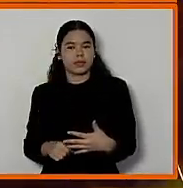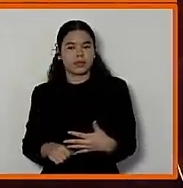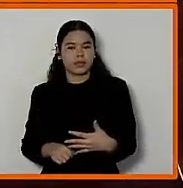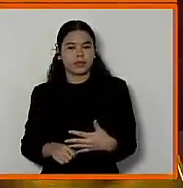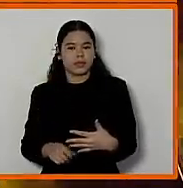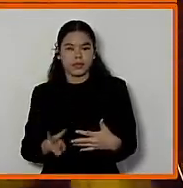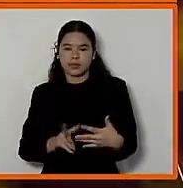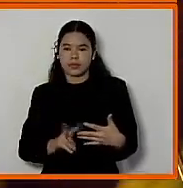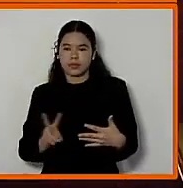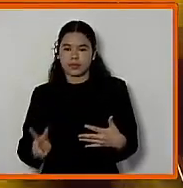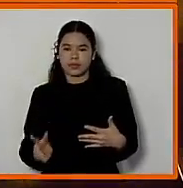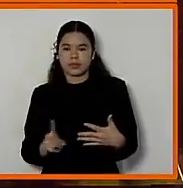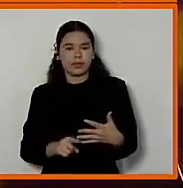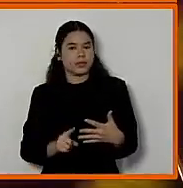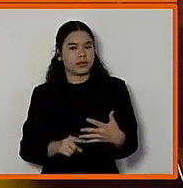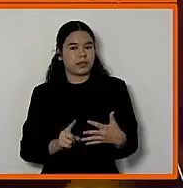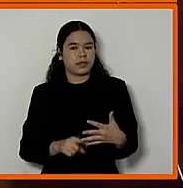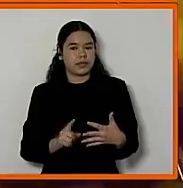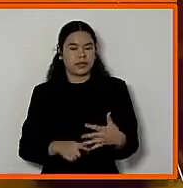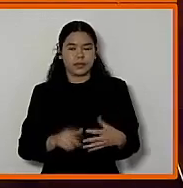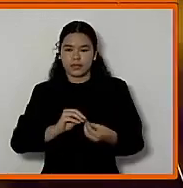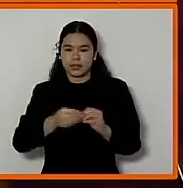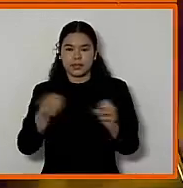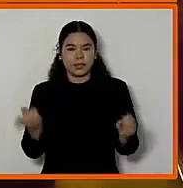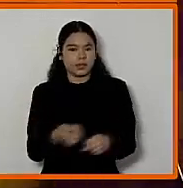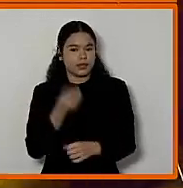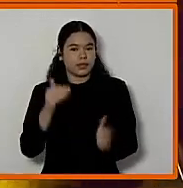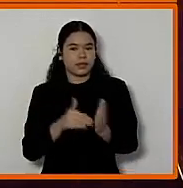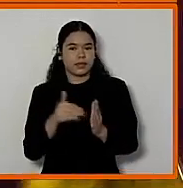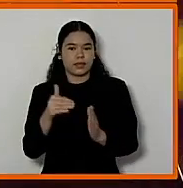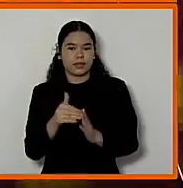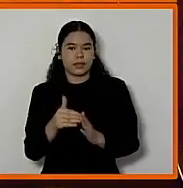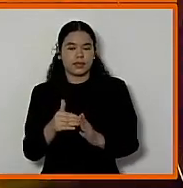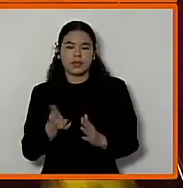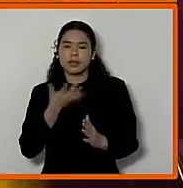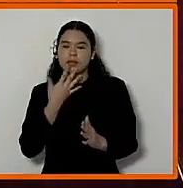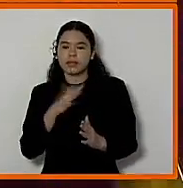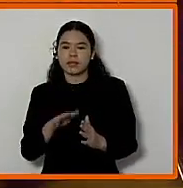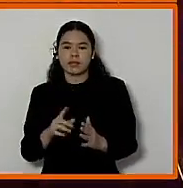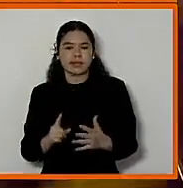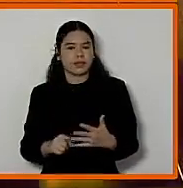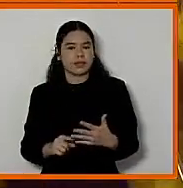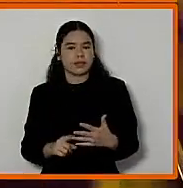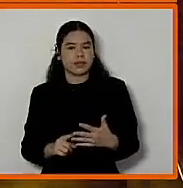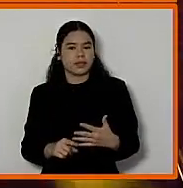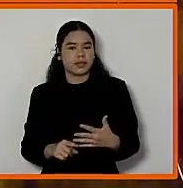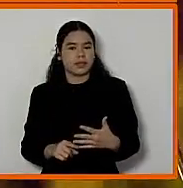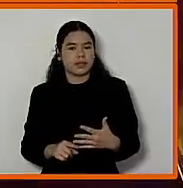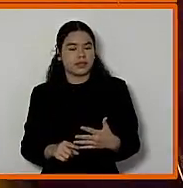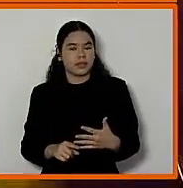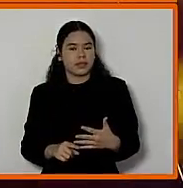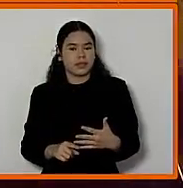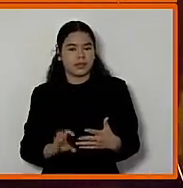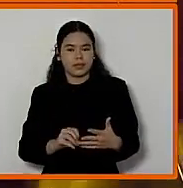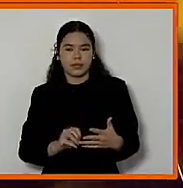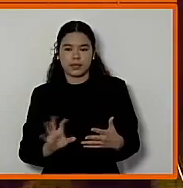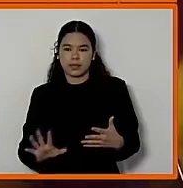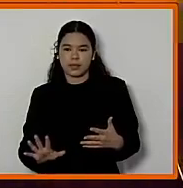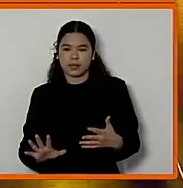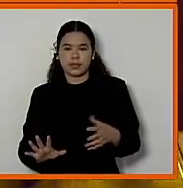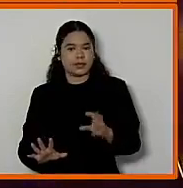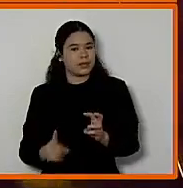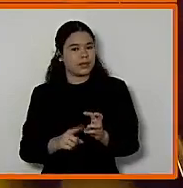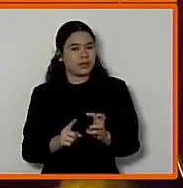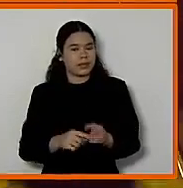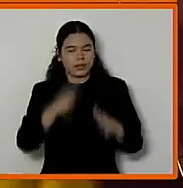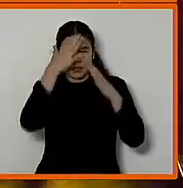el 22. Quinto número millonario, suerte, porque este es el 05.